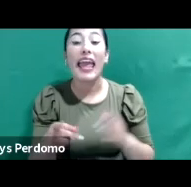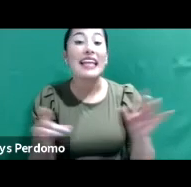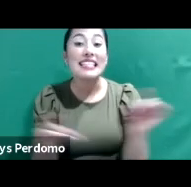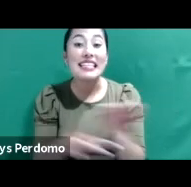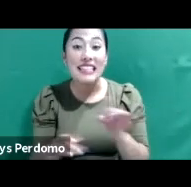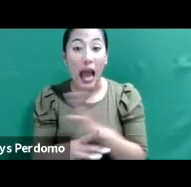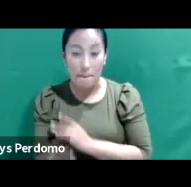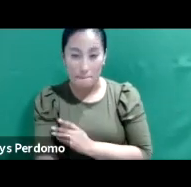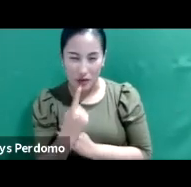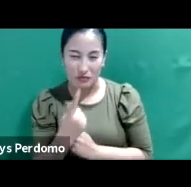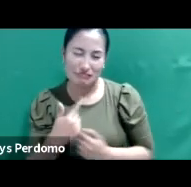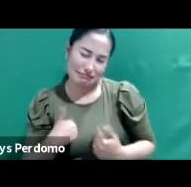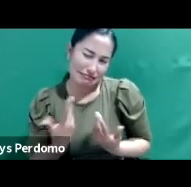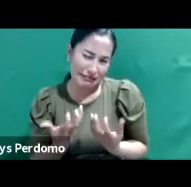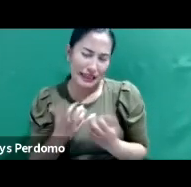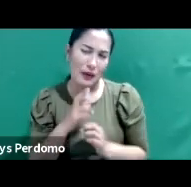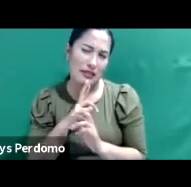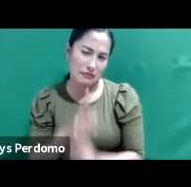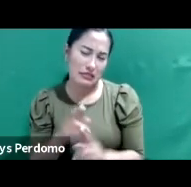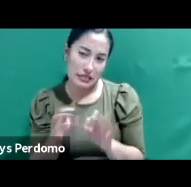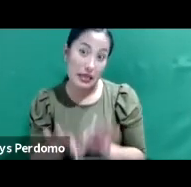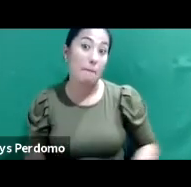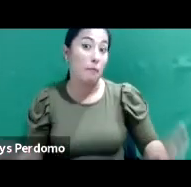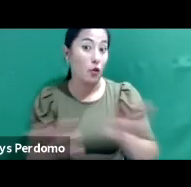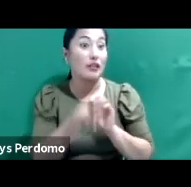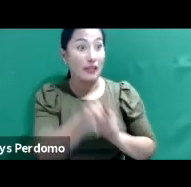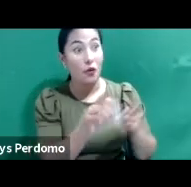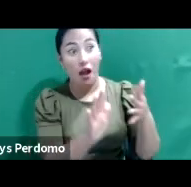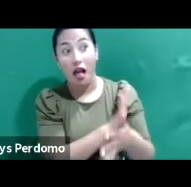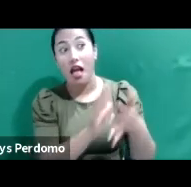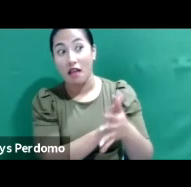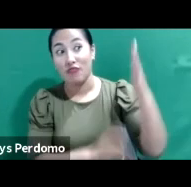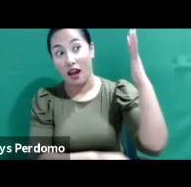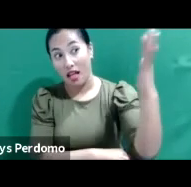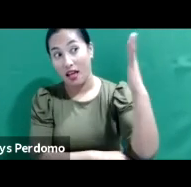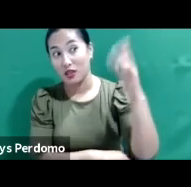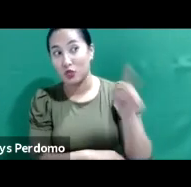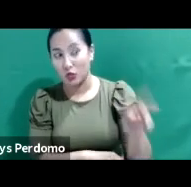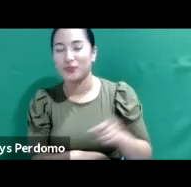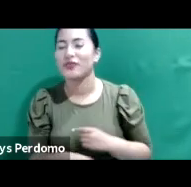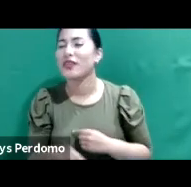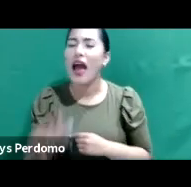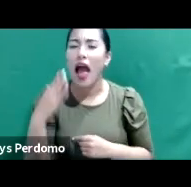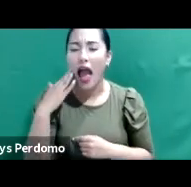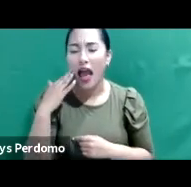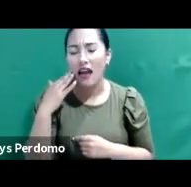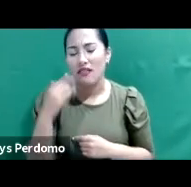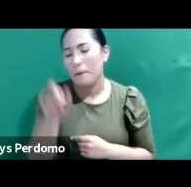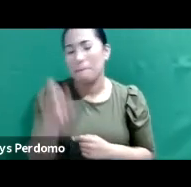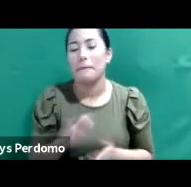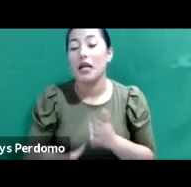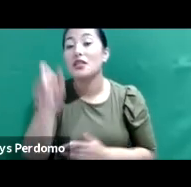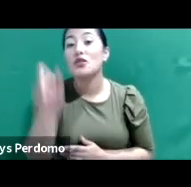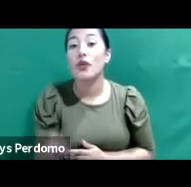chat, que me parece importante de lo que estás mencionando. Allí hay una persona que nos menciona,